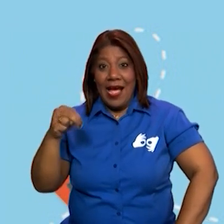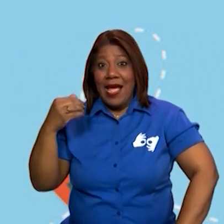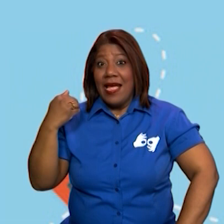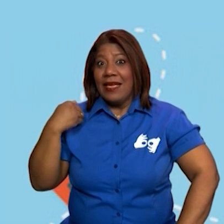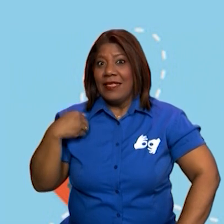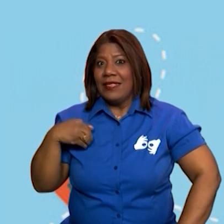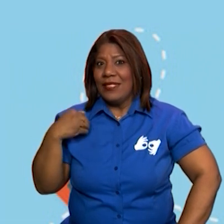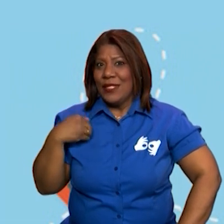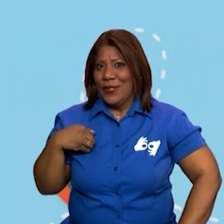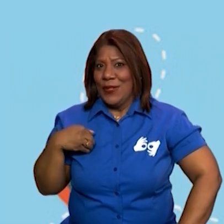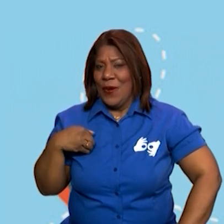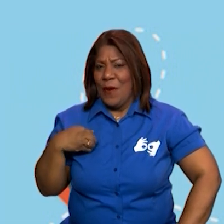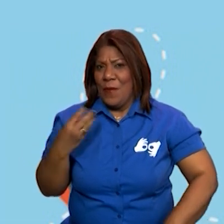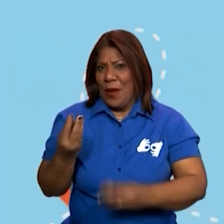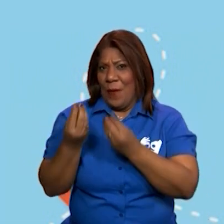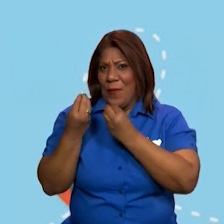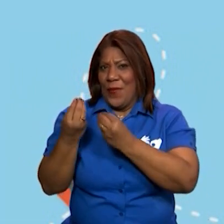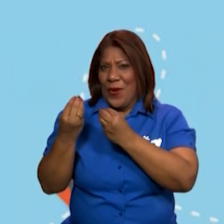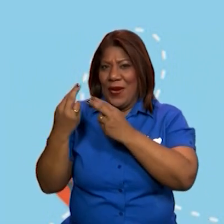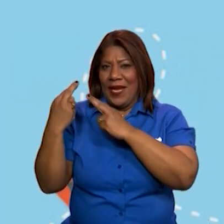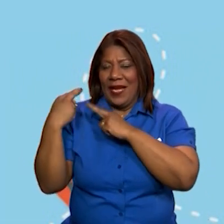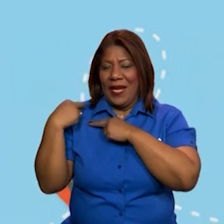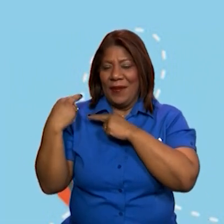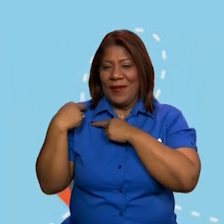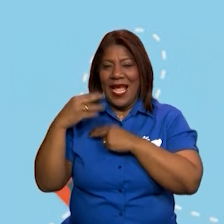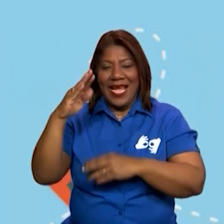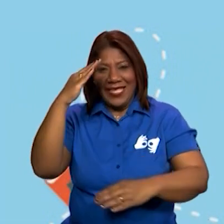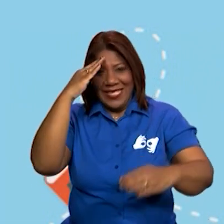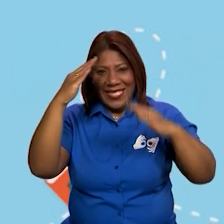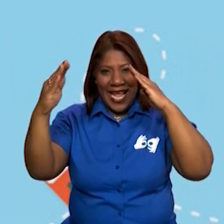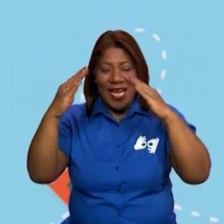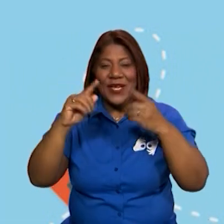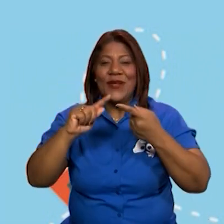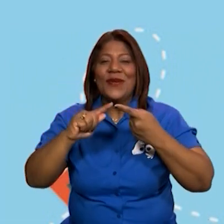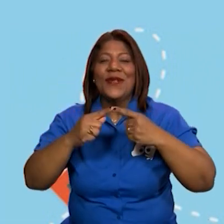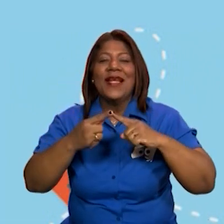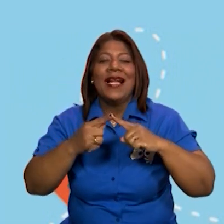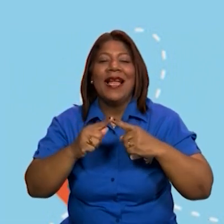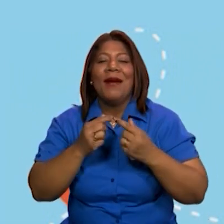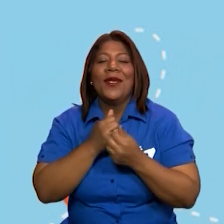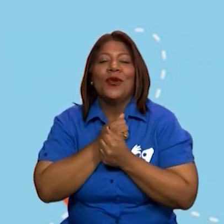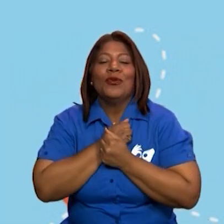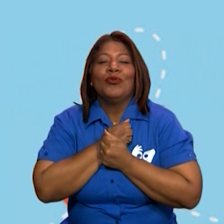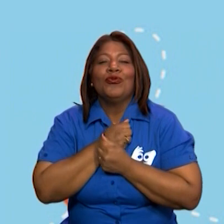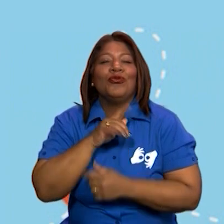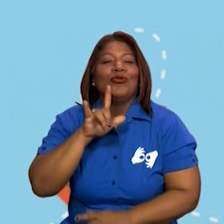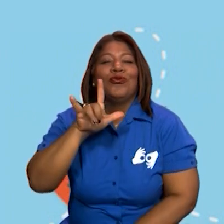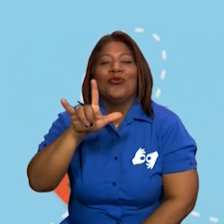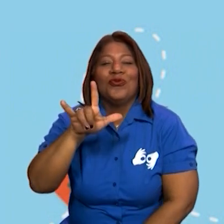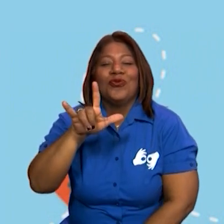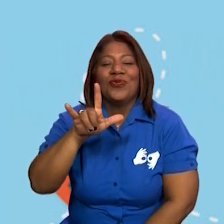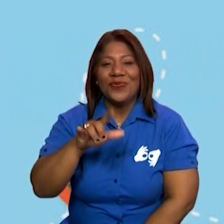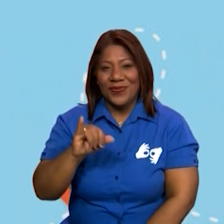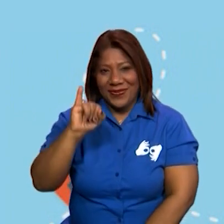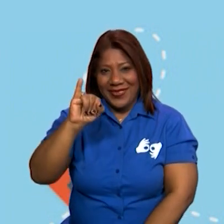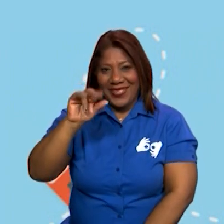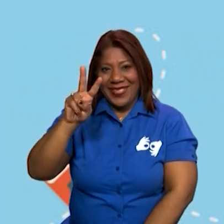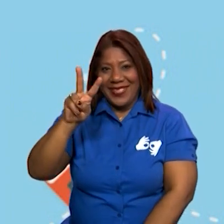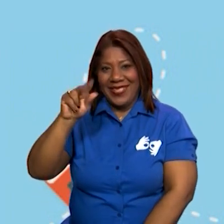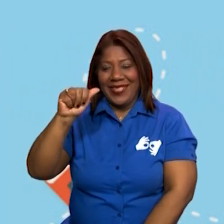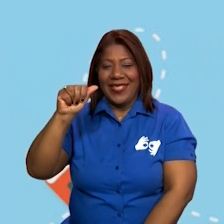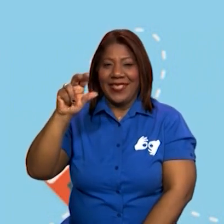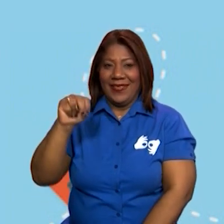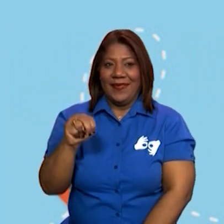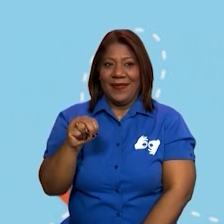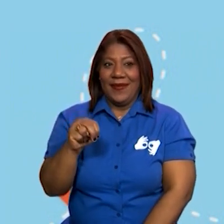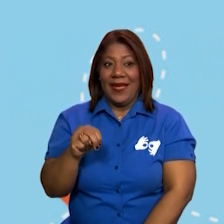muy responsable. Saludos a mi amigo Iván. Bien. Chicos, después de haber desarrollado esta actividad, vamos aquí